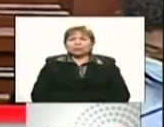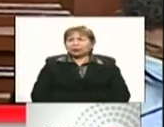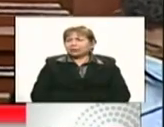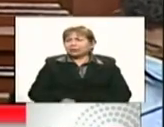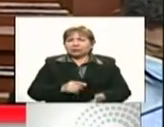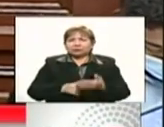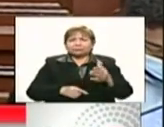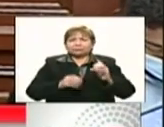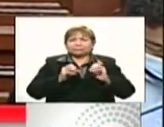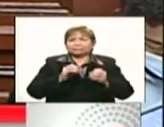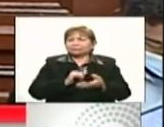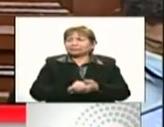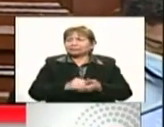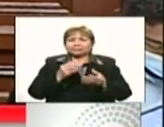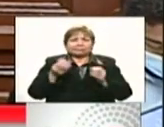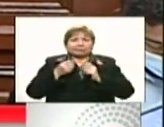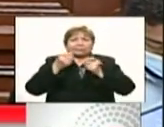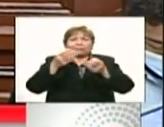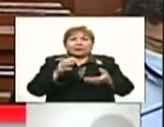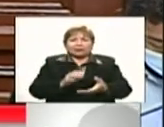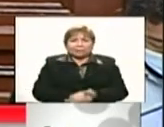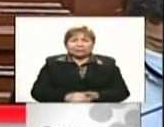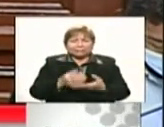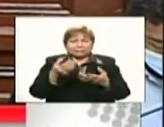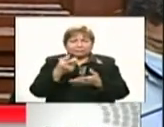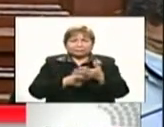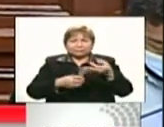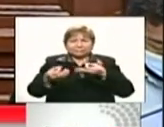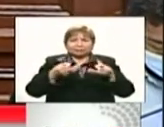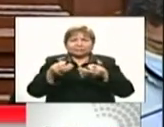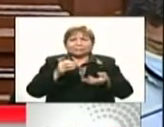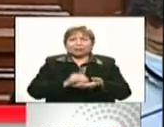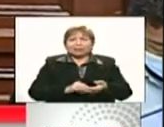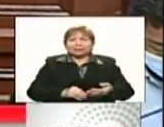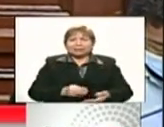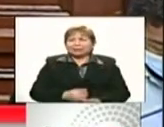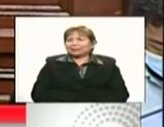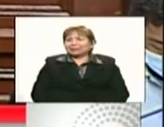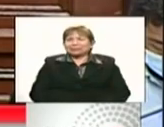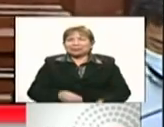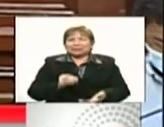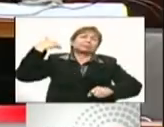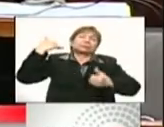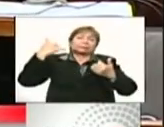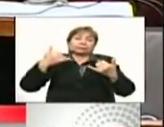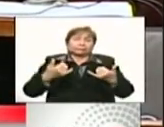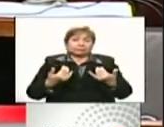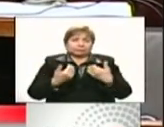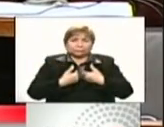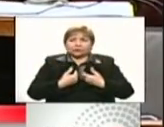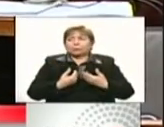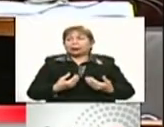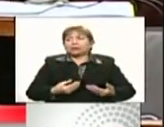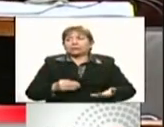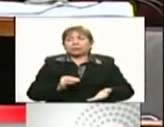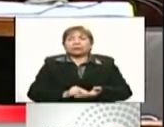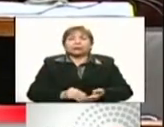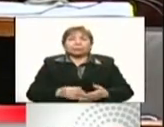0.3 de la población electoral con firmas comprobadas por la autoridad electoral. Sí.